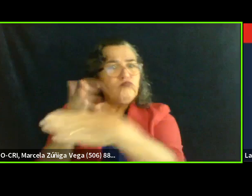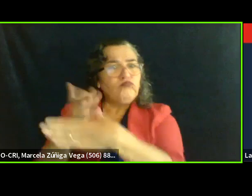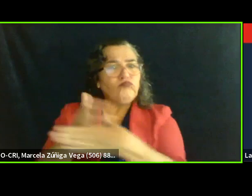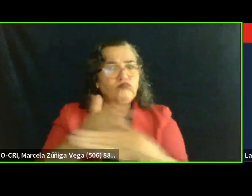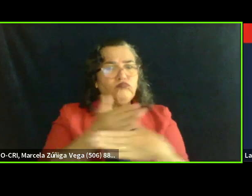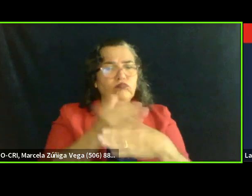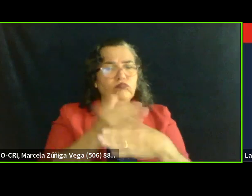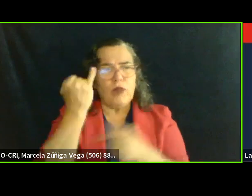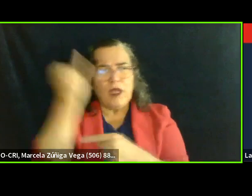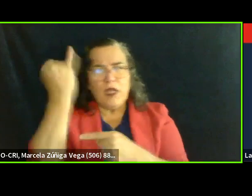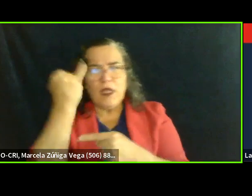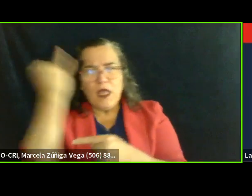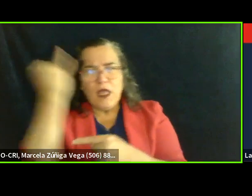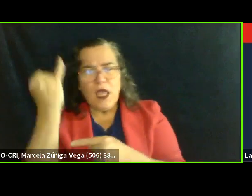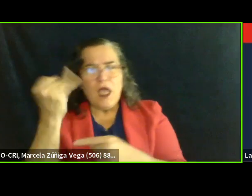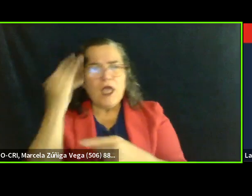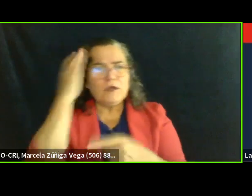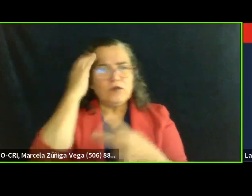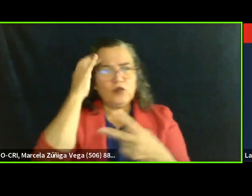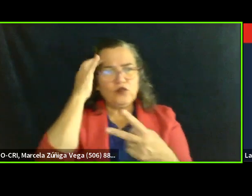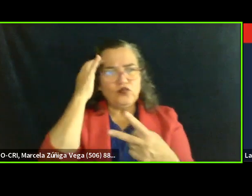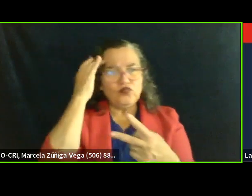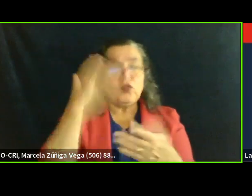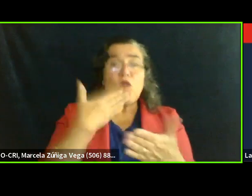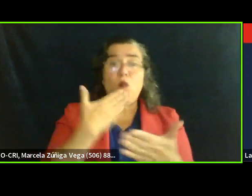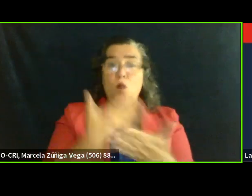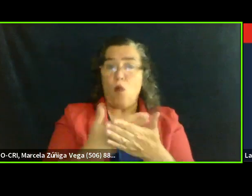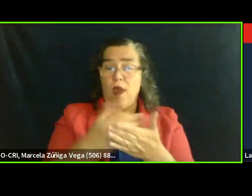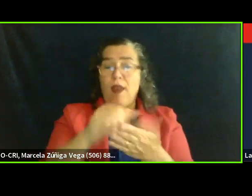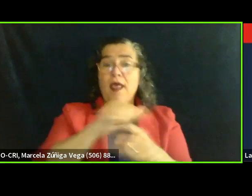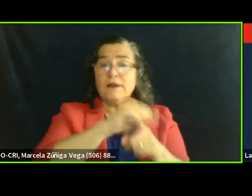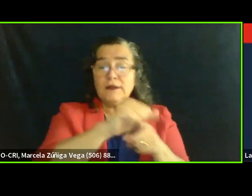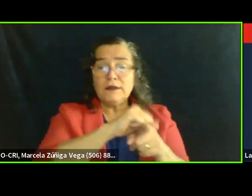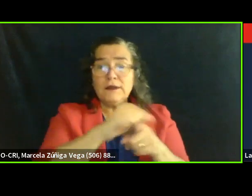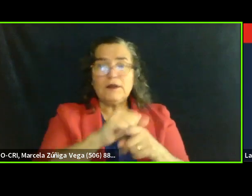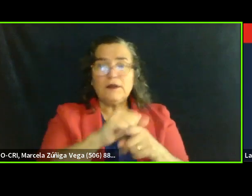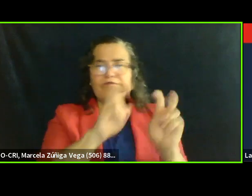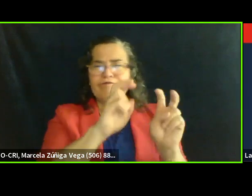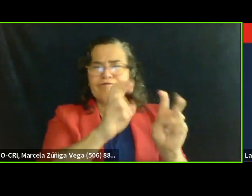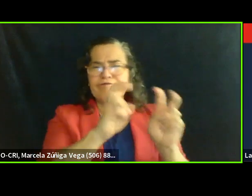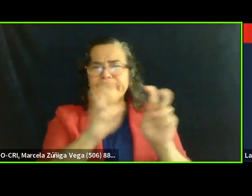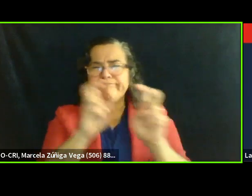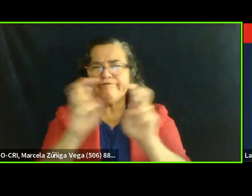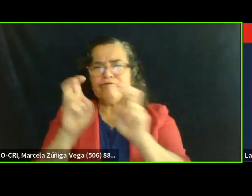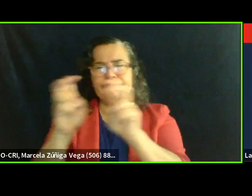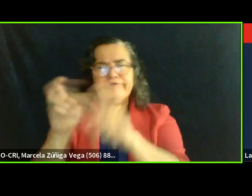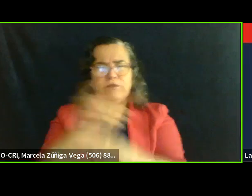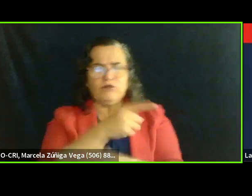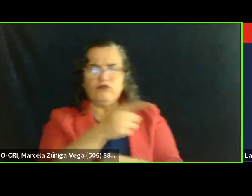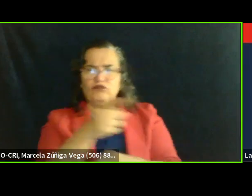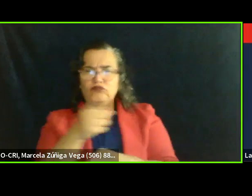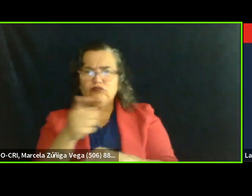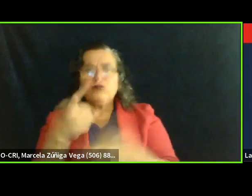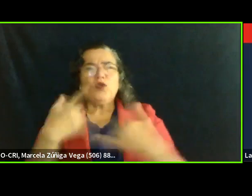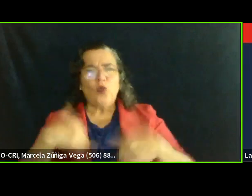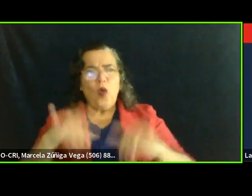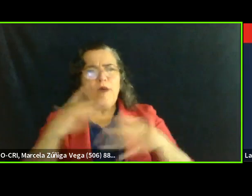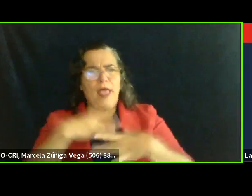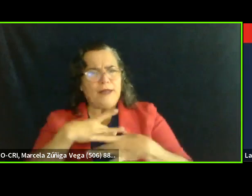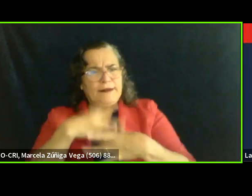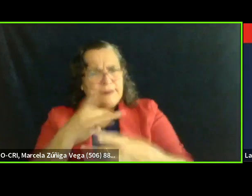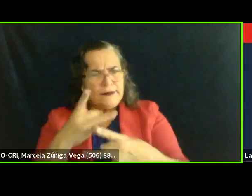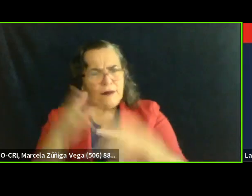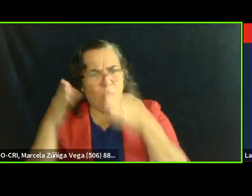ideas, preocupaciones y buenas prácticas sobre temas que atañían y que atañen a la